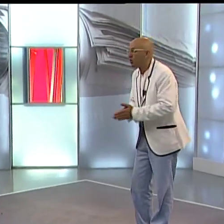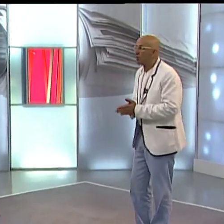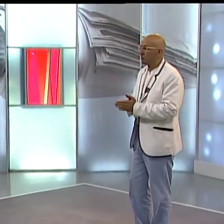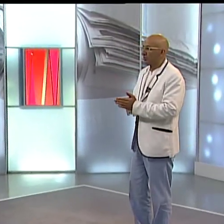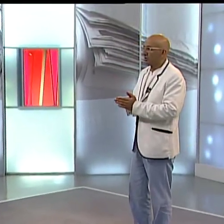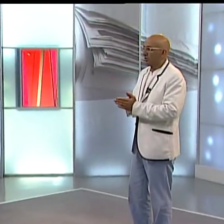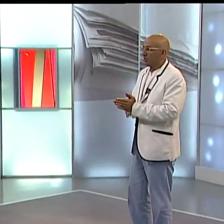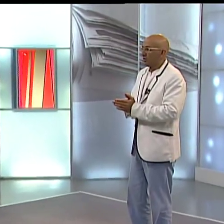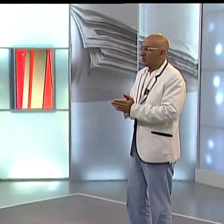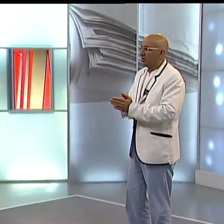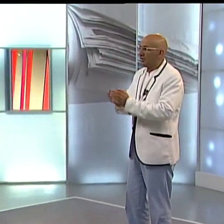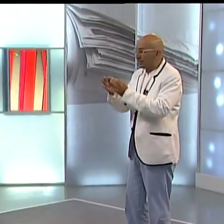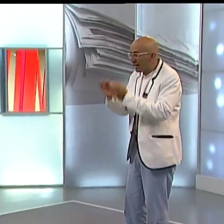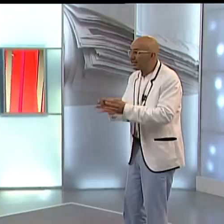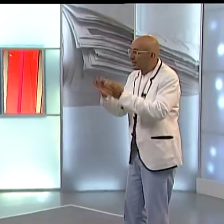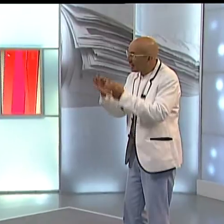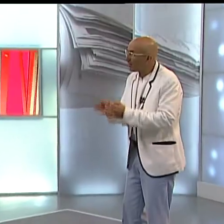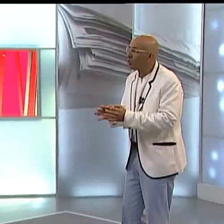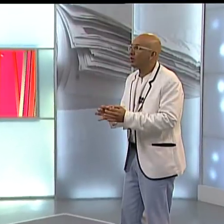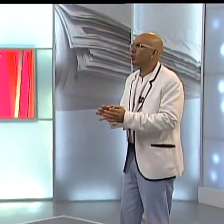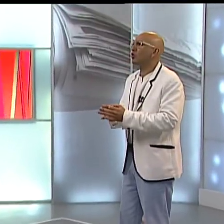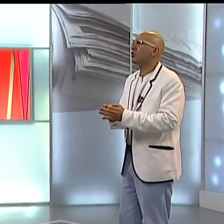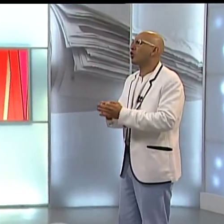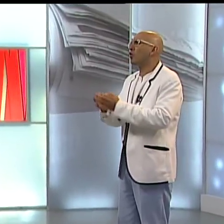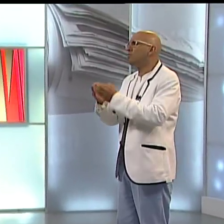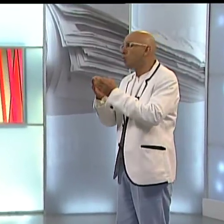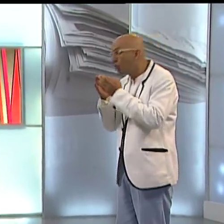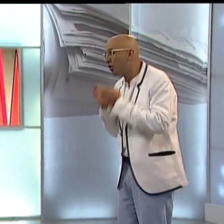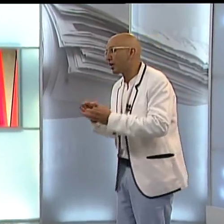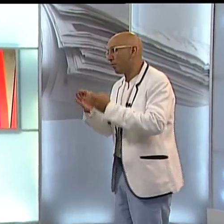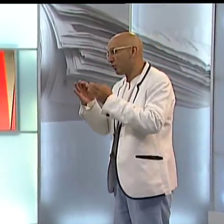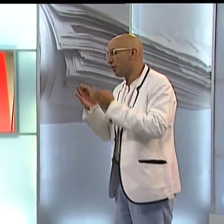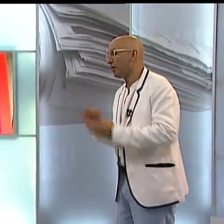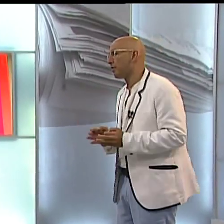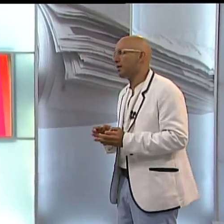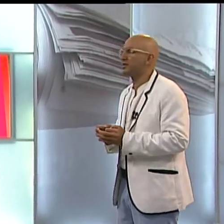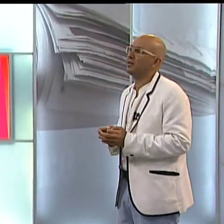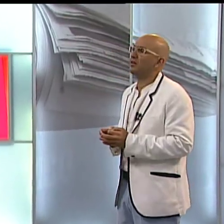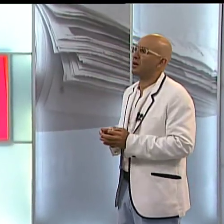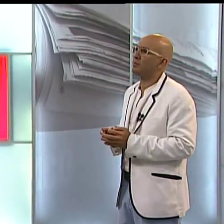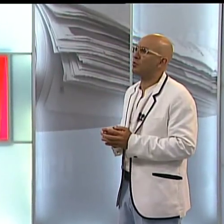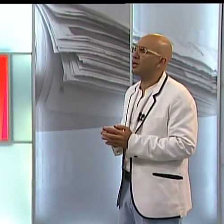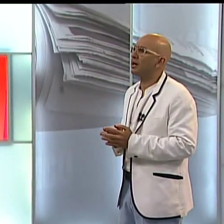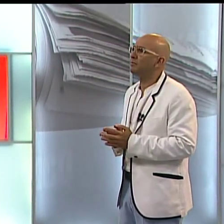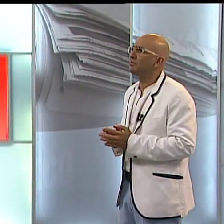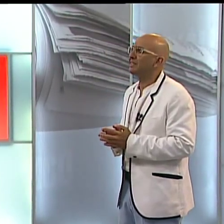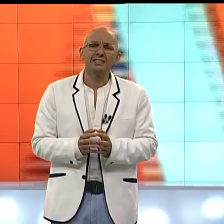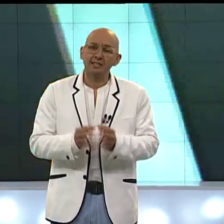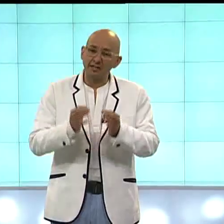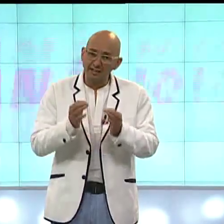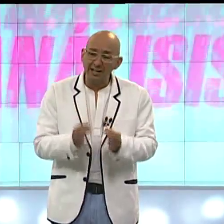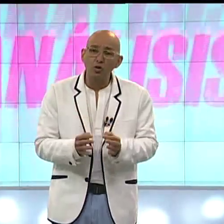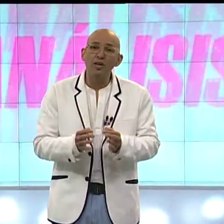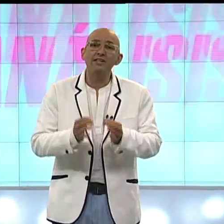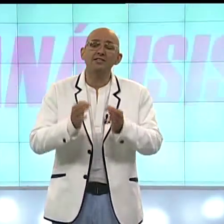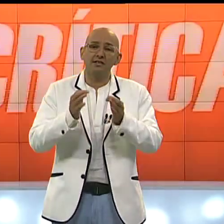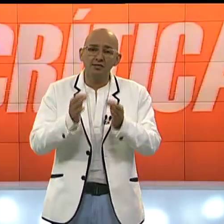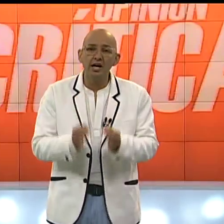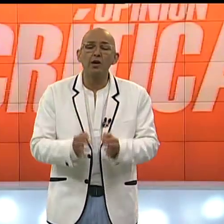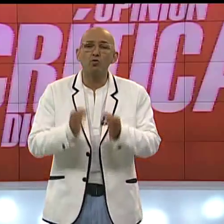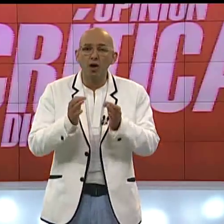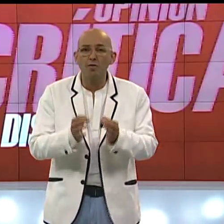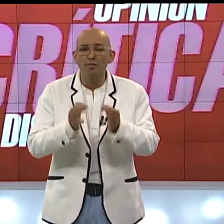a la reflexión. Se está tratando, y esto yo lo digo con mucha responsabilidad, presidente de la República, se está tratando